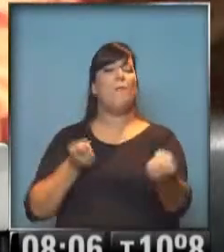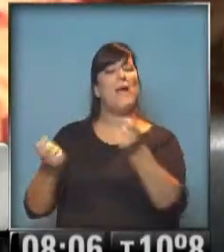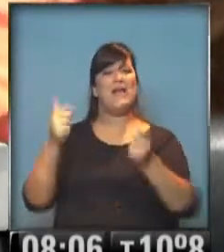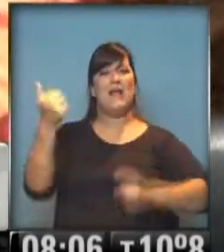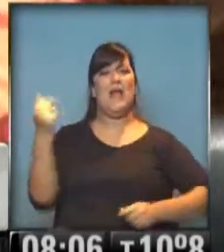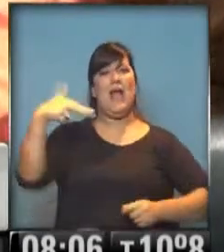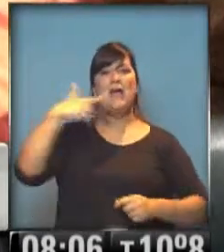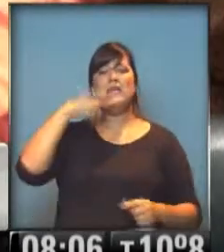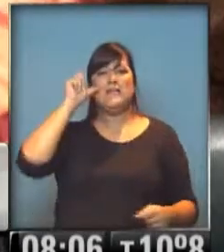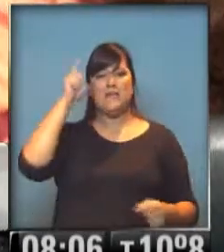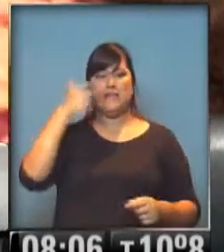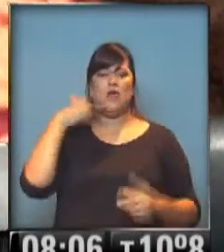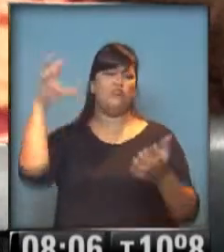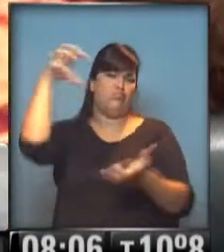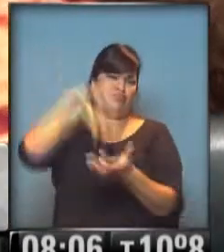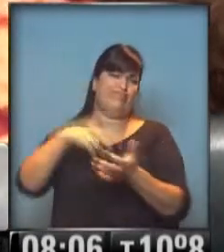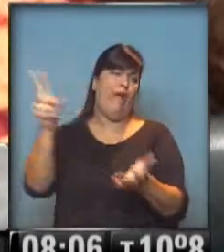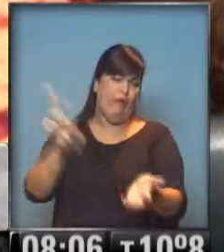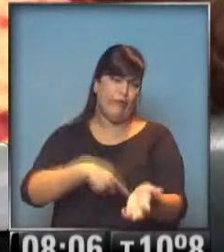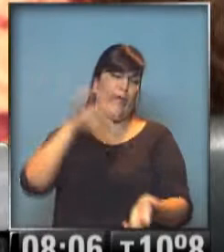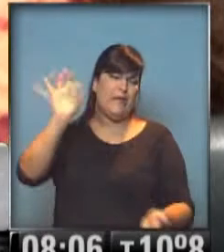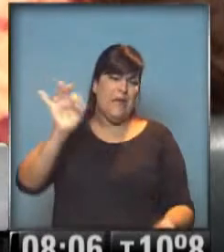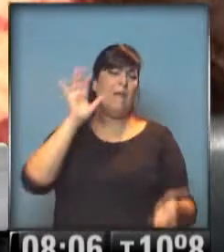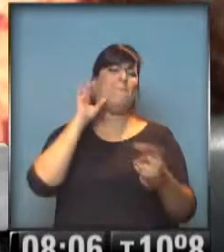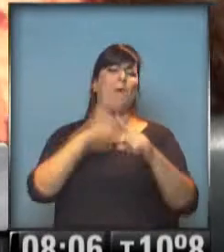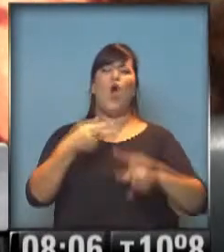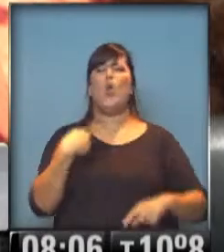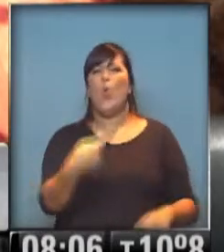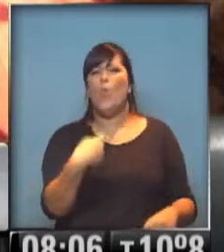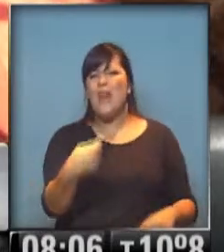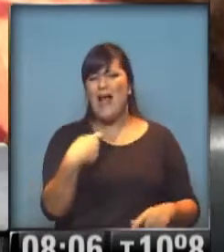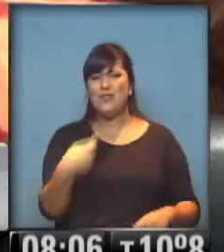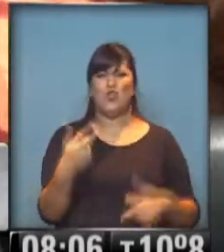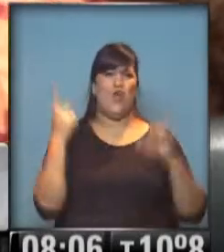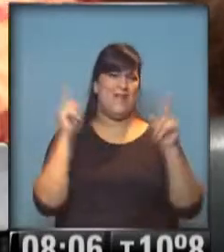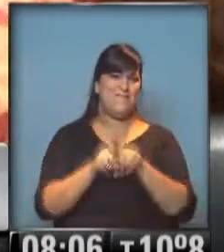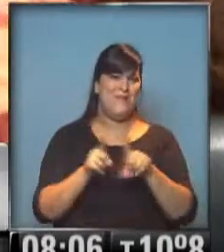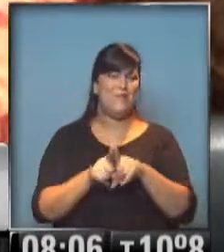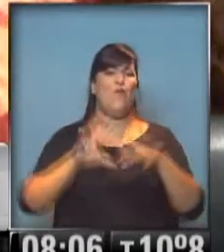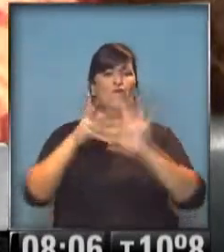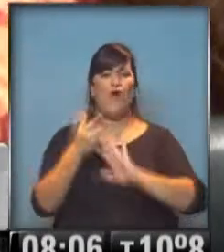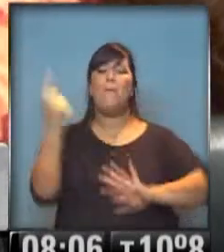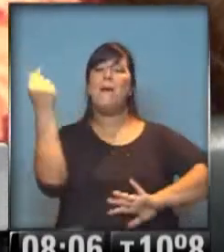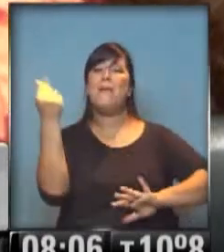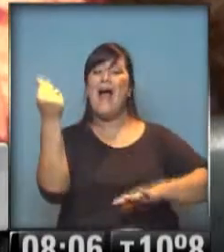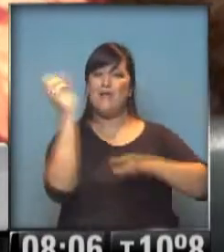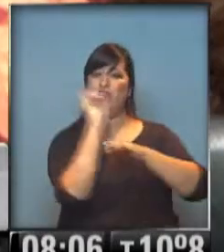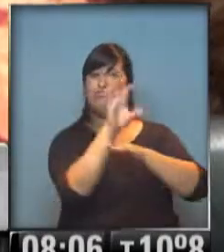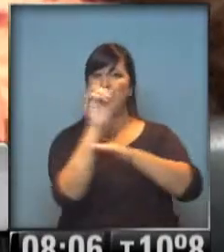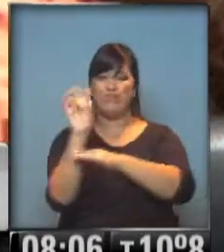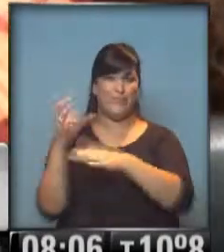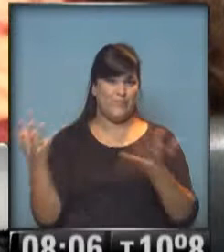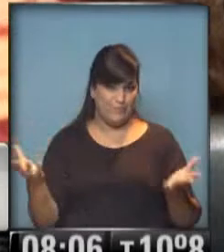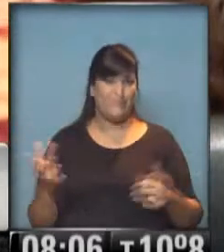es un organismo que ya está acostumbrado por las jubilaciones a trabajar con simultáneamente con millones de